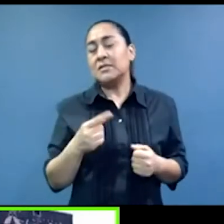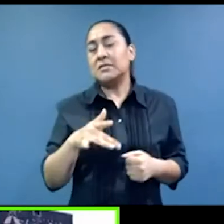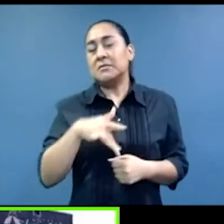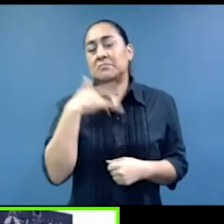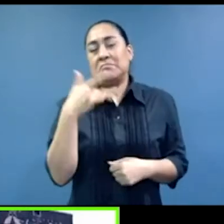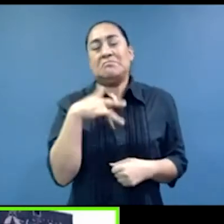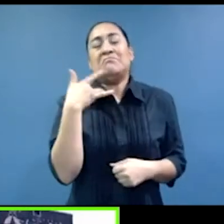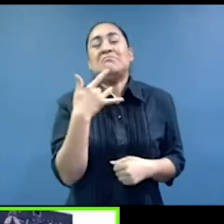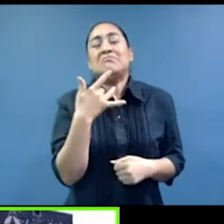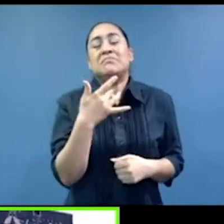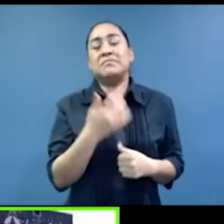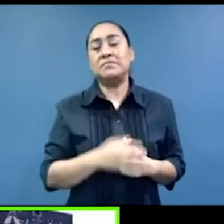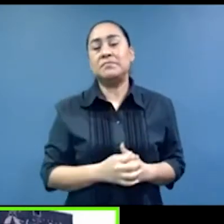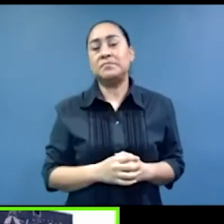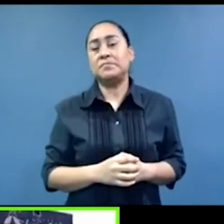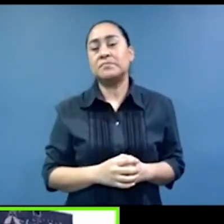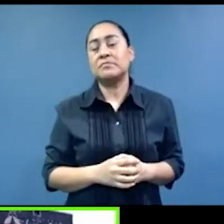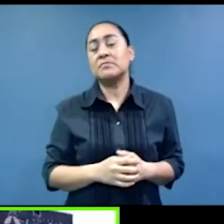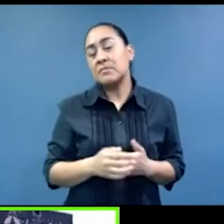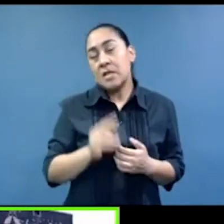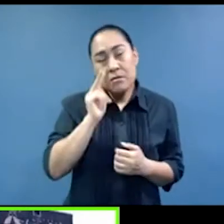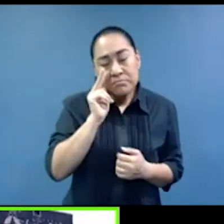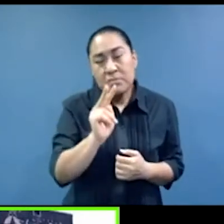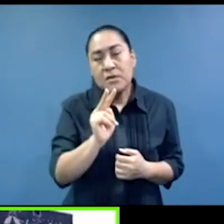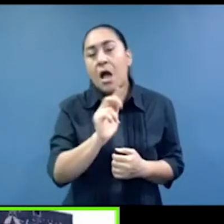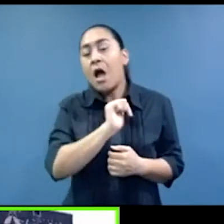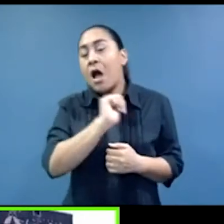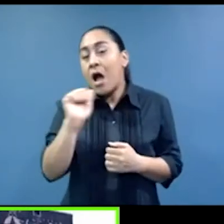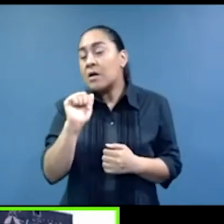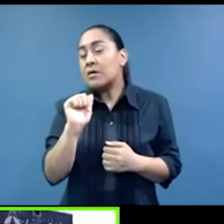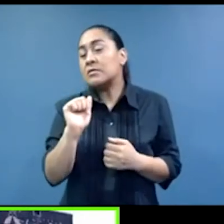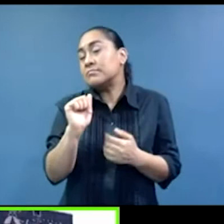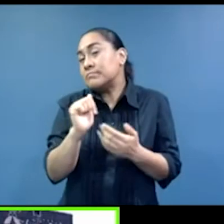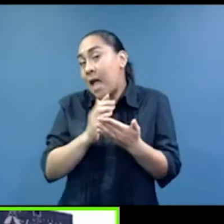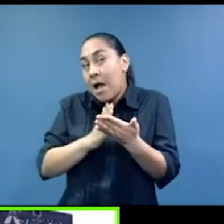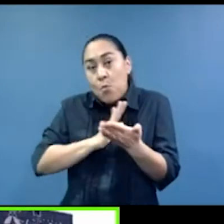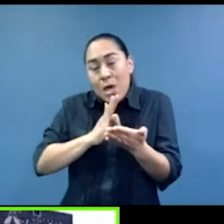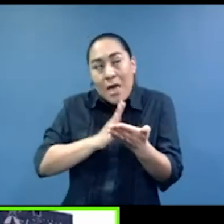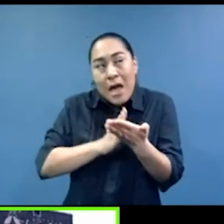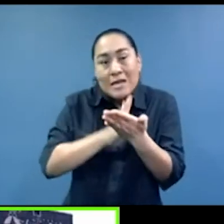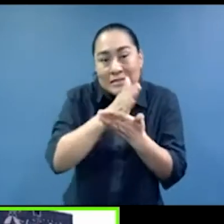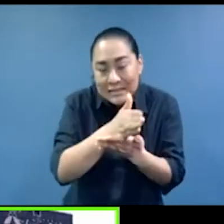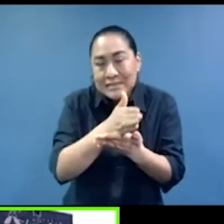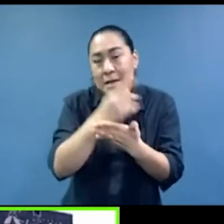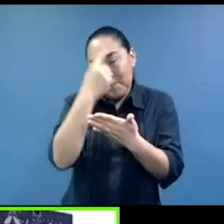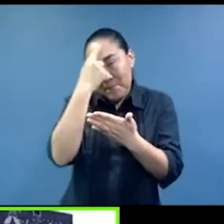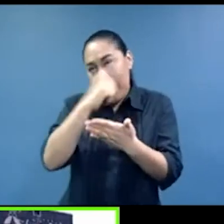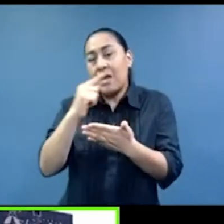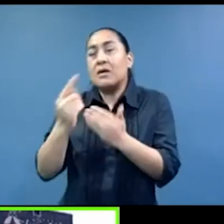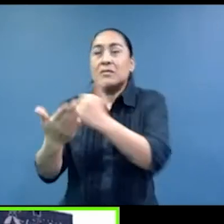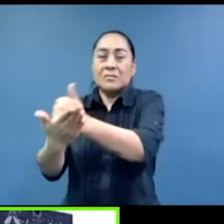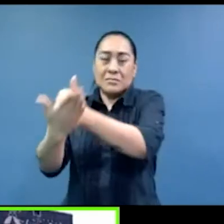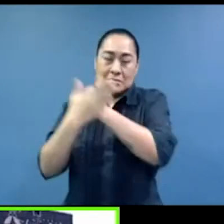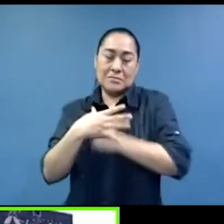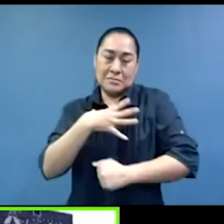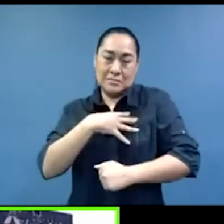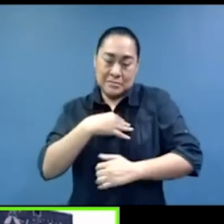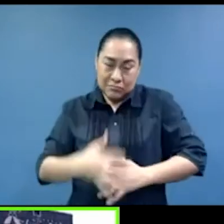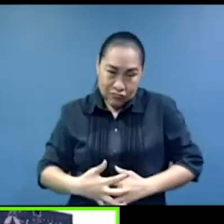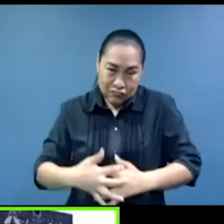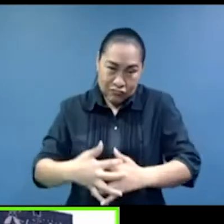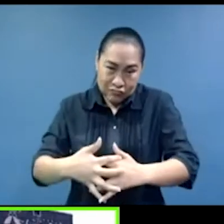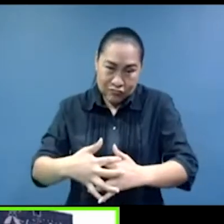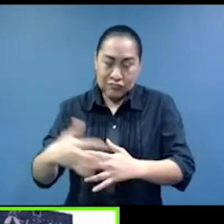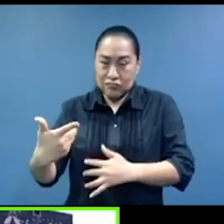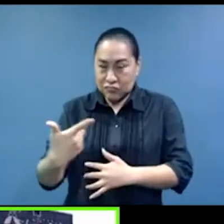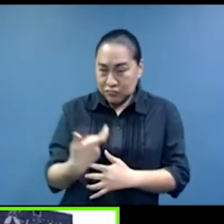la situación del acceso a los servicios, no solamente pues, de reproducción asistida, sino a todos los elementos que se señalan en